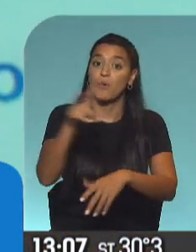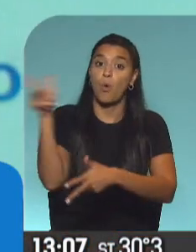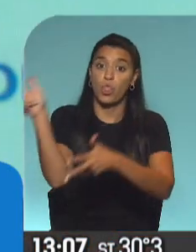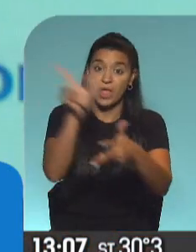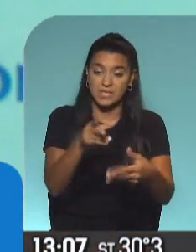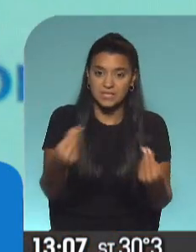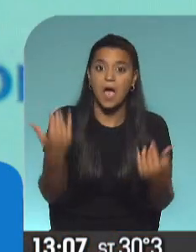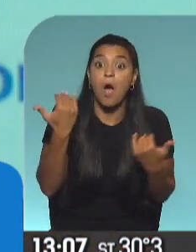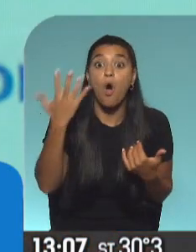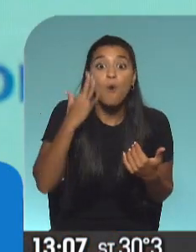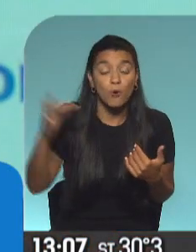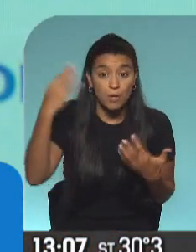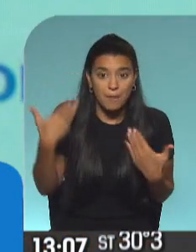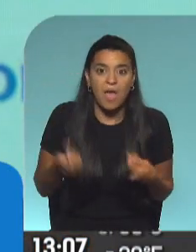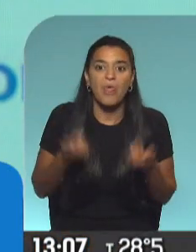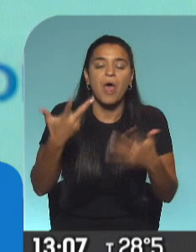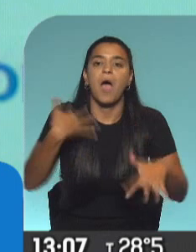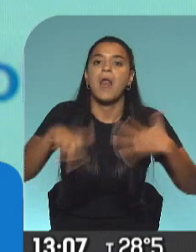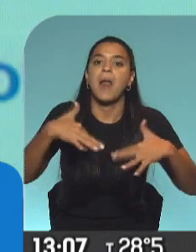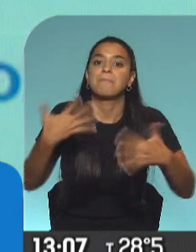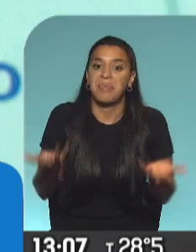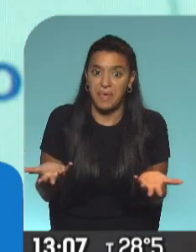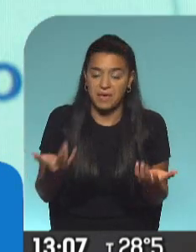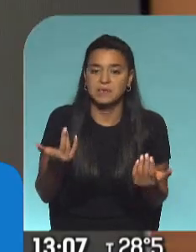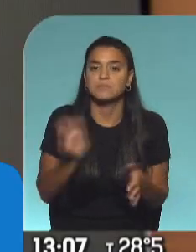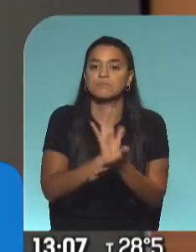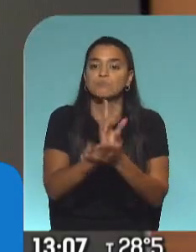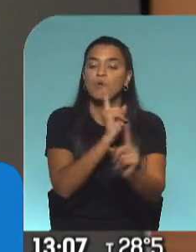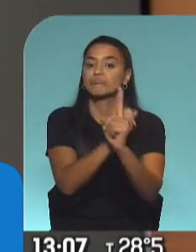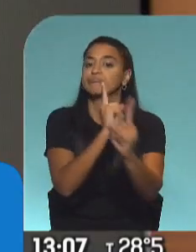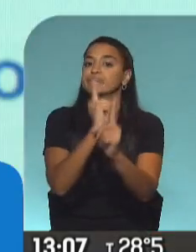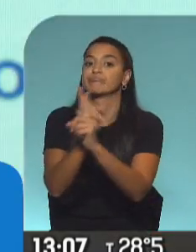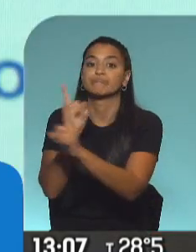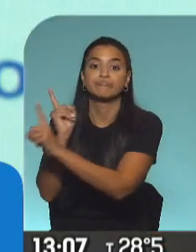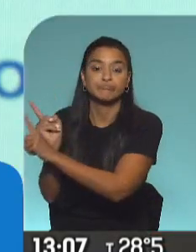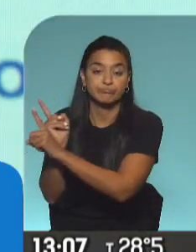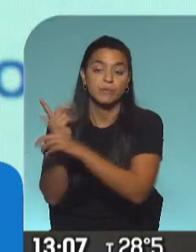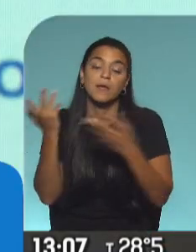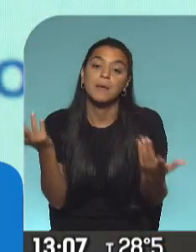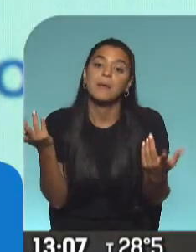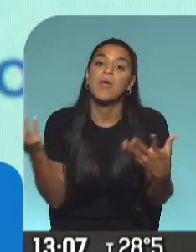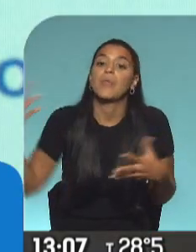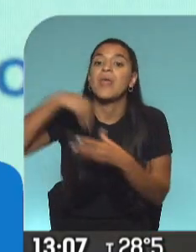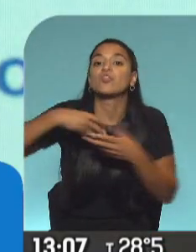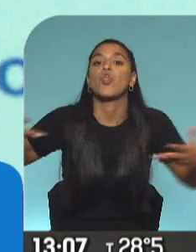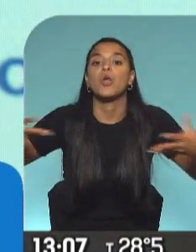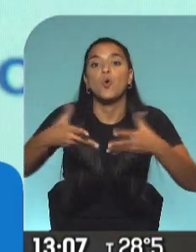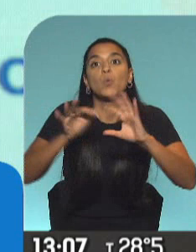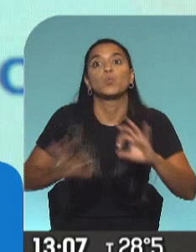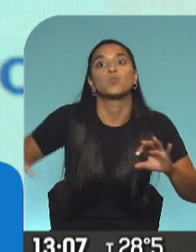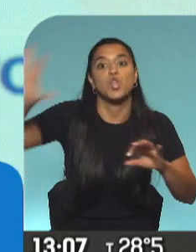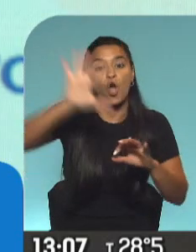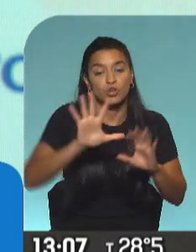es decir, tiene la oportunidad de que esto le dé mayor agilidad en un trato mano a mano, cara a cara, que dentro del conjunto. Ahora